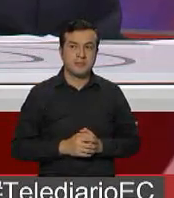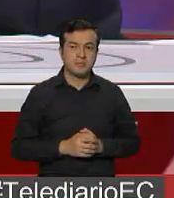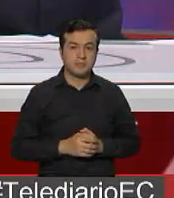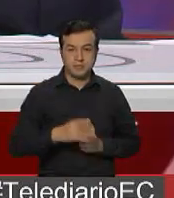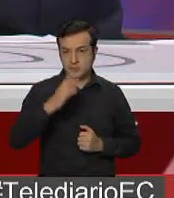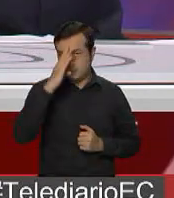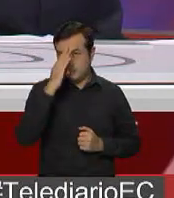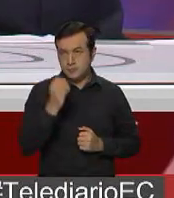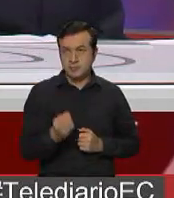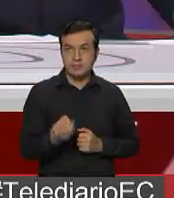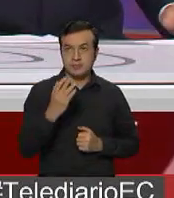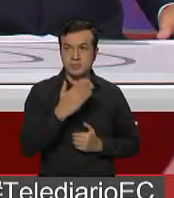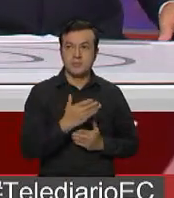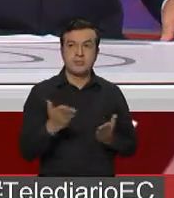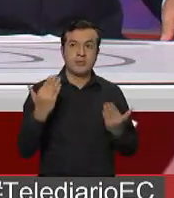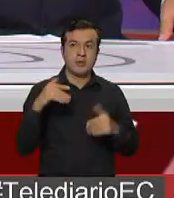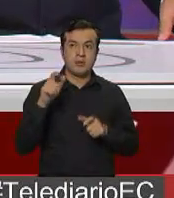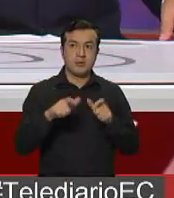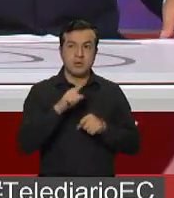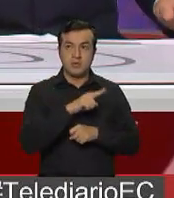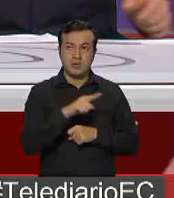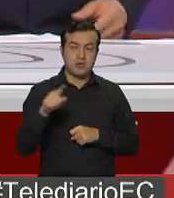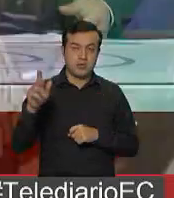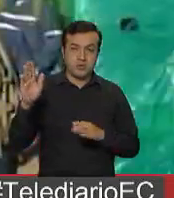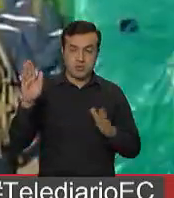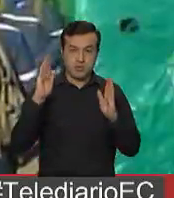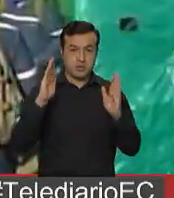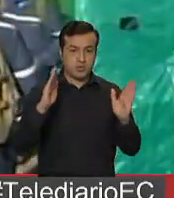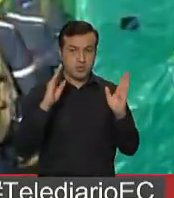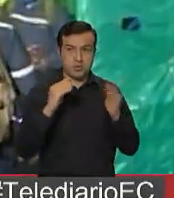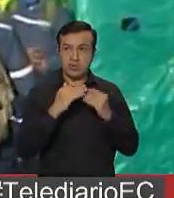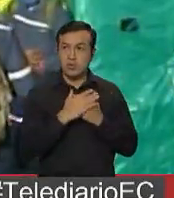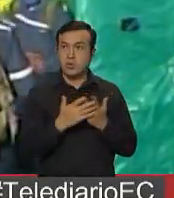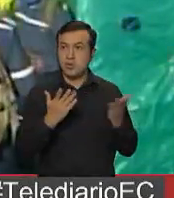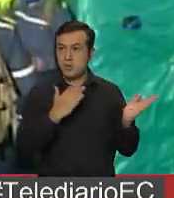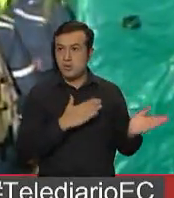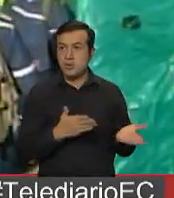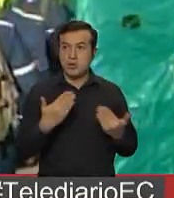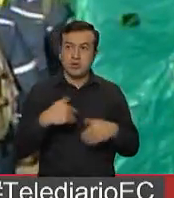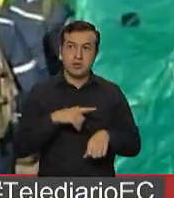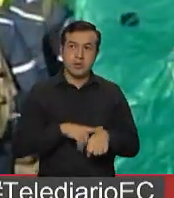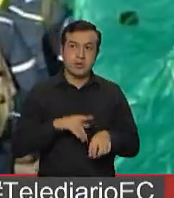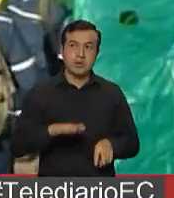Buenos días, Fabricio, y a quienes están en sintonía de Telediario. Son las